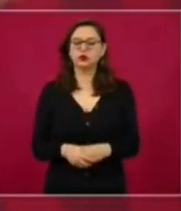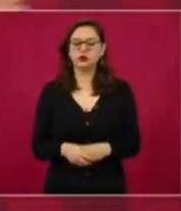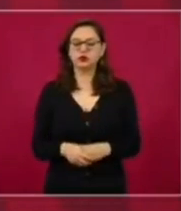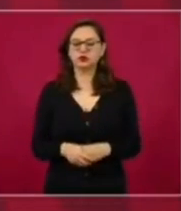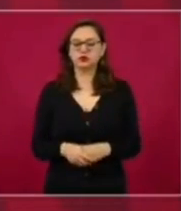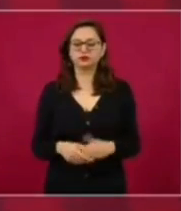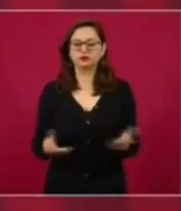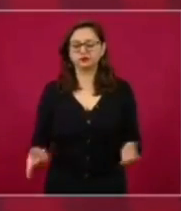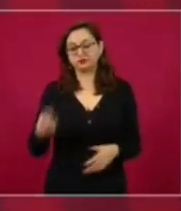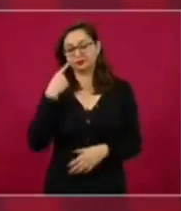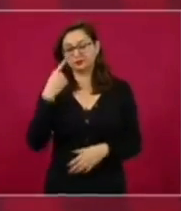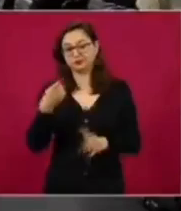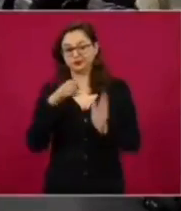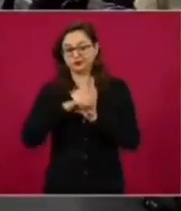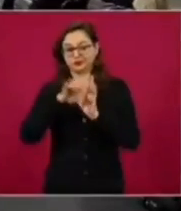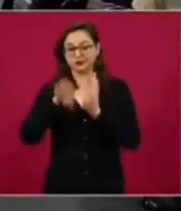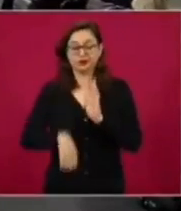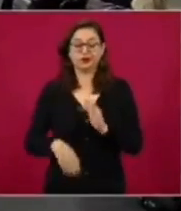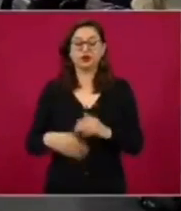un gobierno